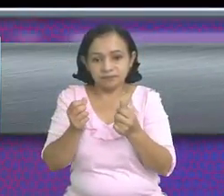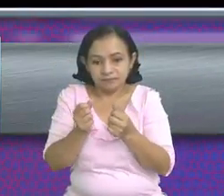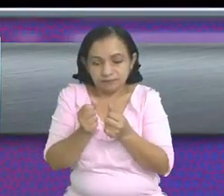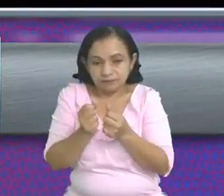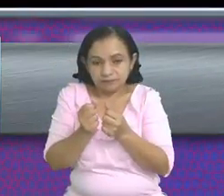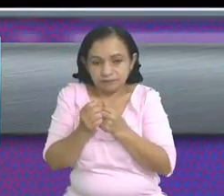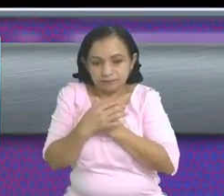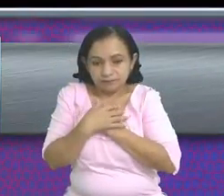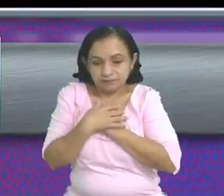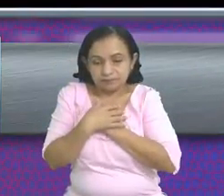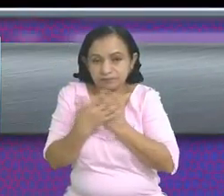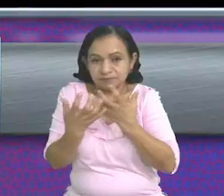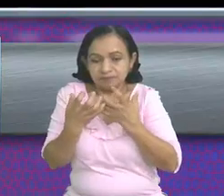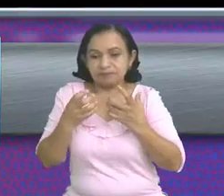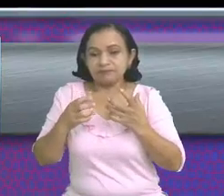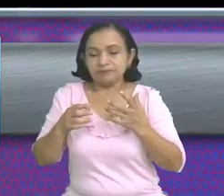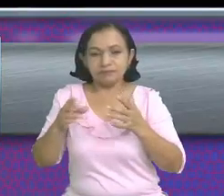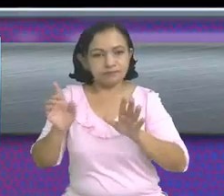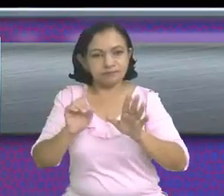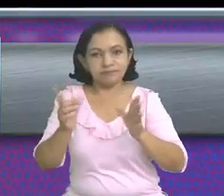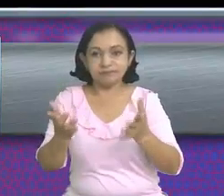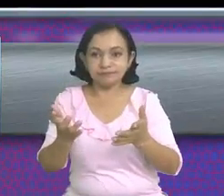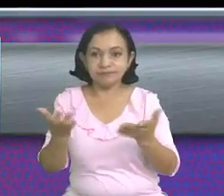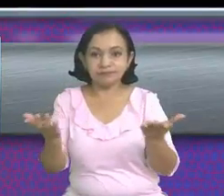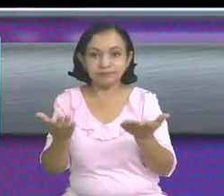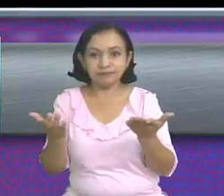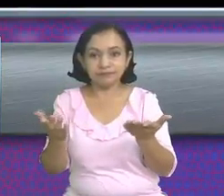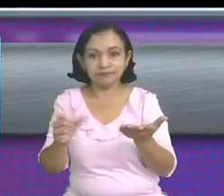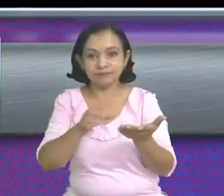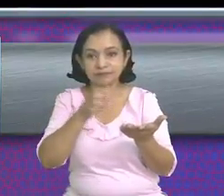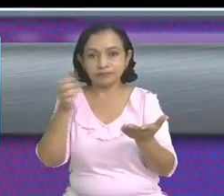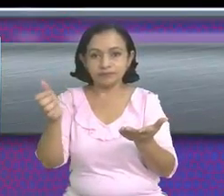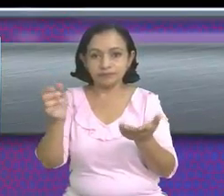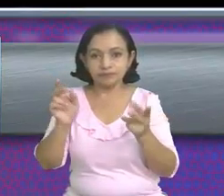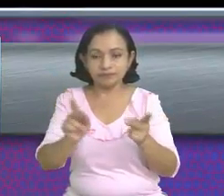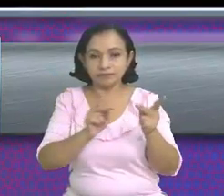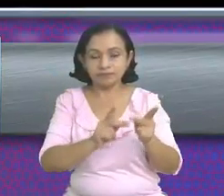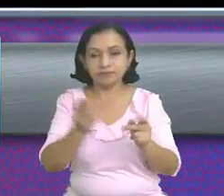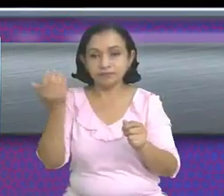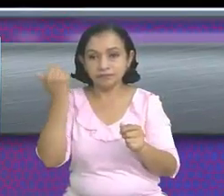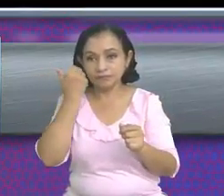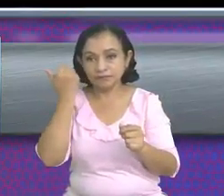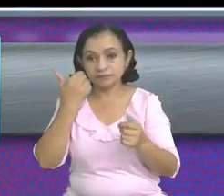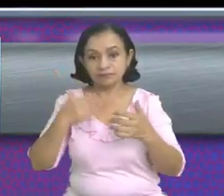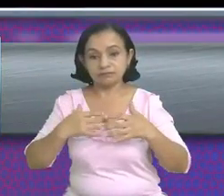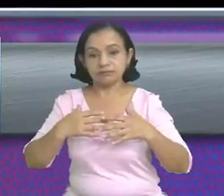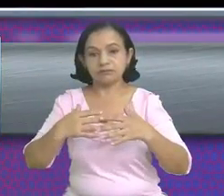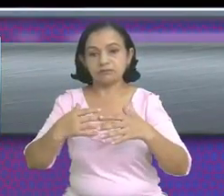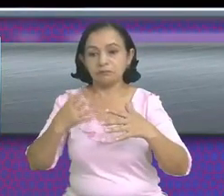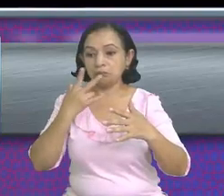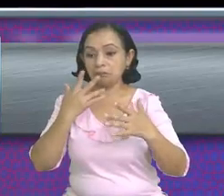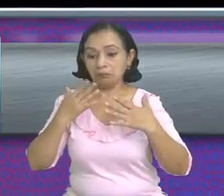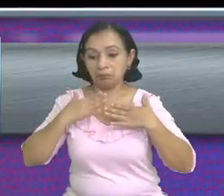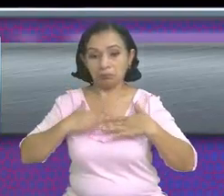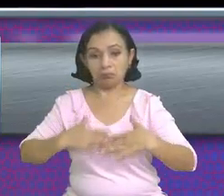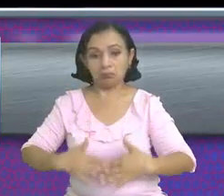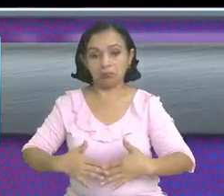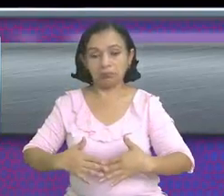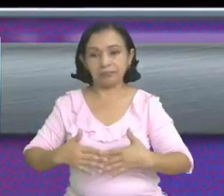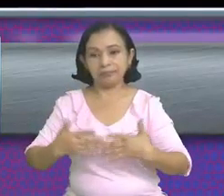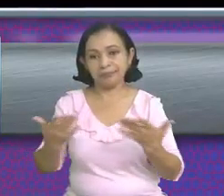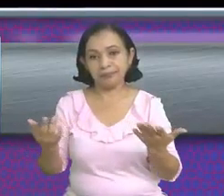así porque quieren ocultarla. Y verdad, y también otras que quisieran tener más y que de pronto no tienen nada, y entonces ya ni